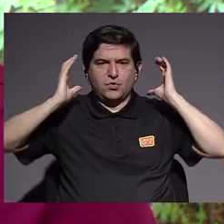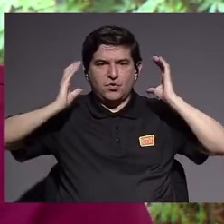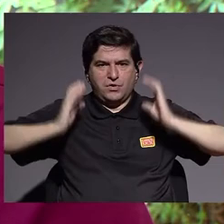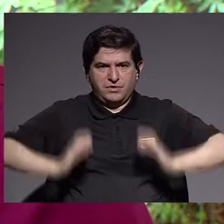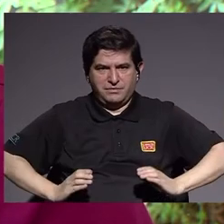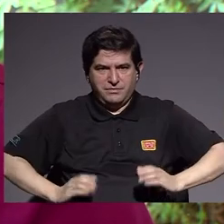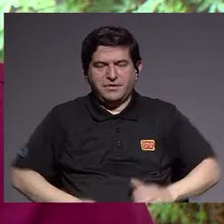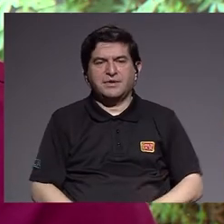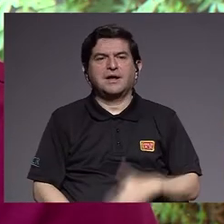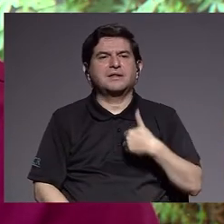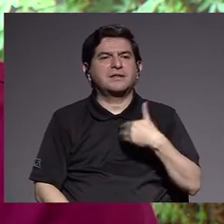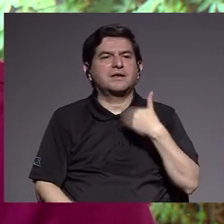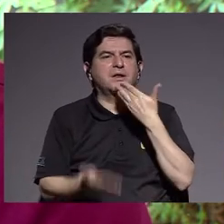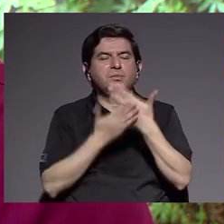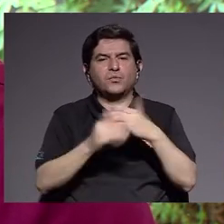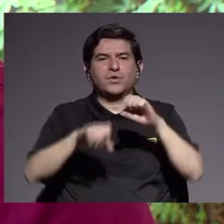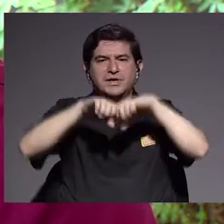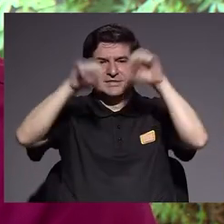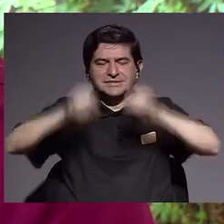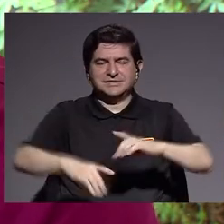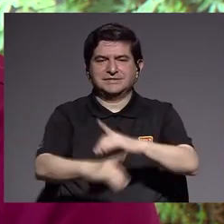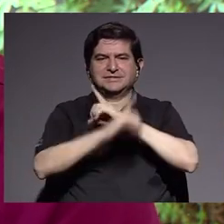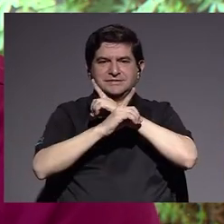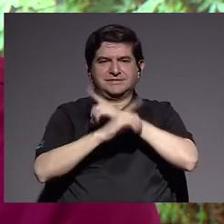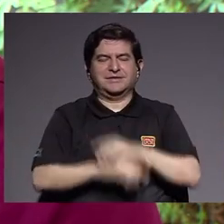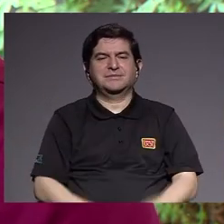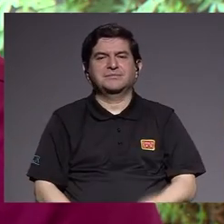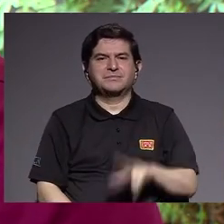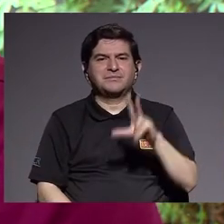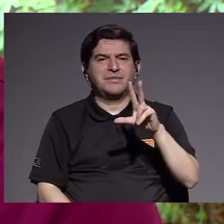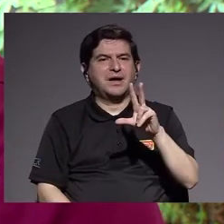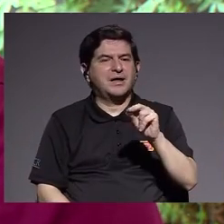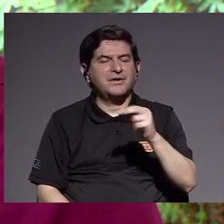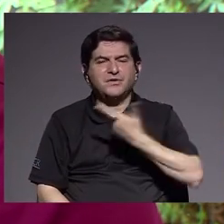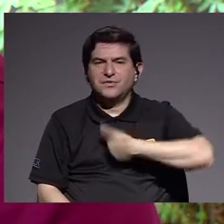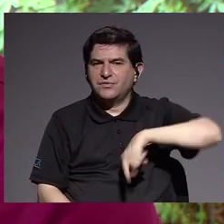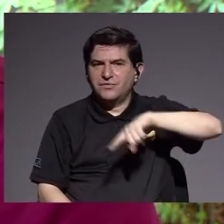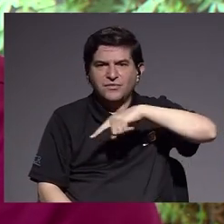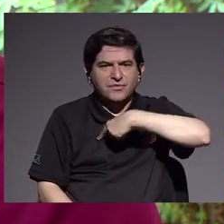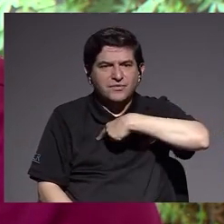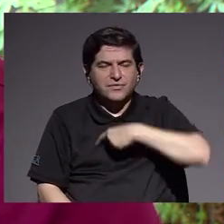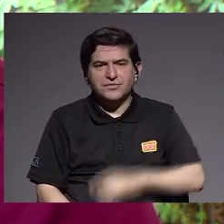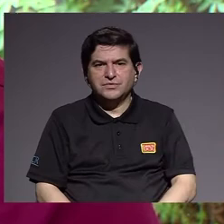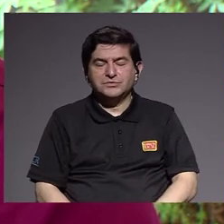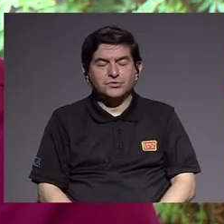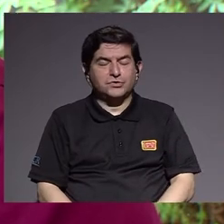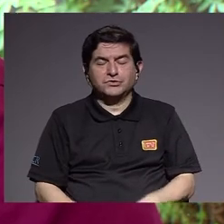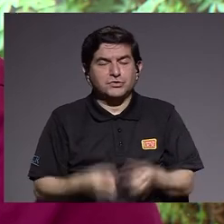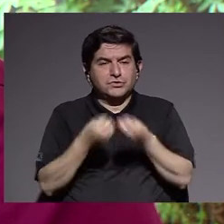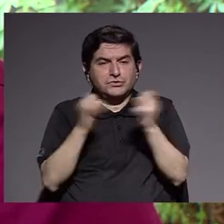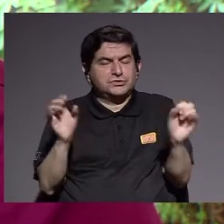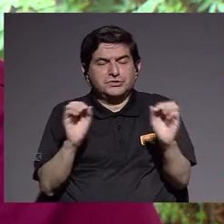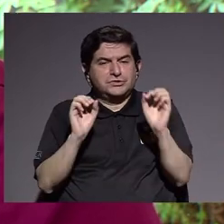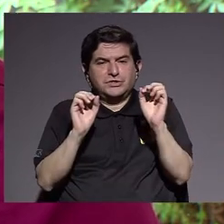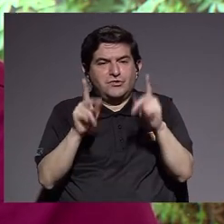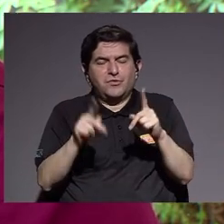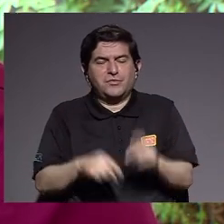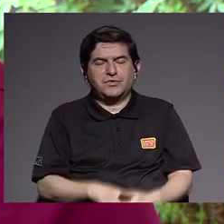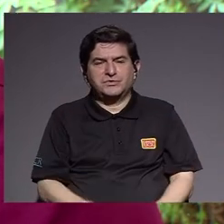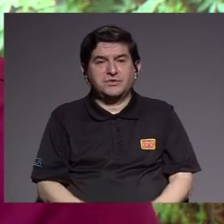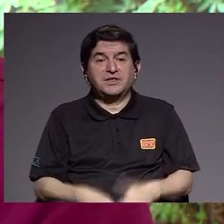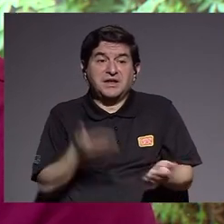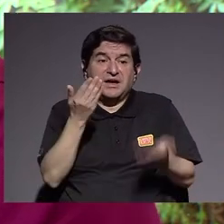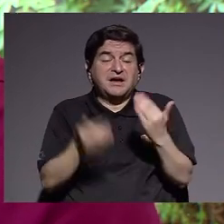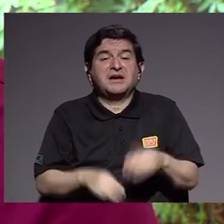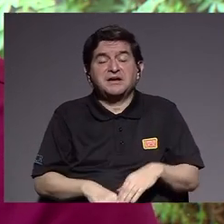completamente verdad invencibles albinos pero nos va a ayudar en gran manera entonces es importante recordar eso mantener siempre una